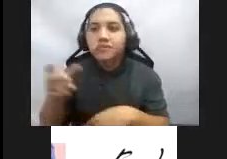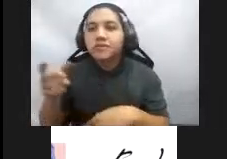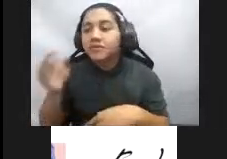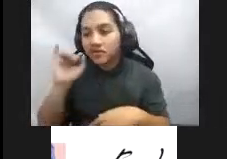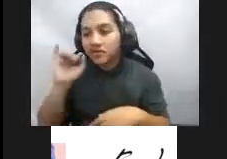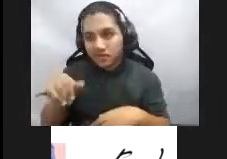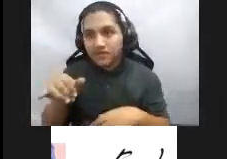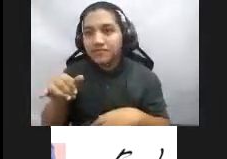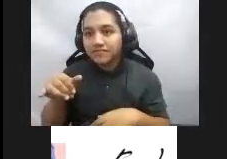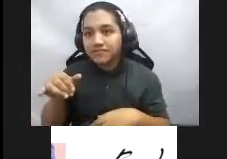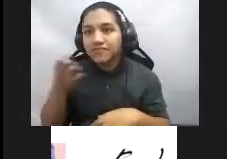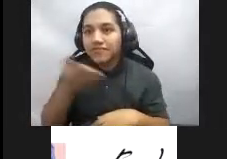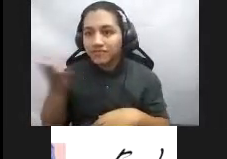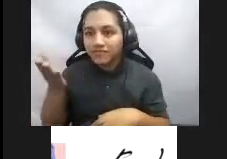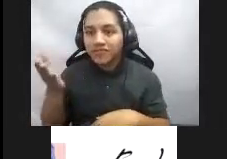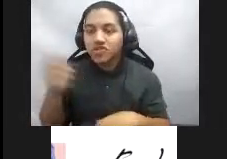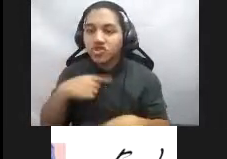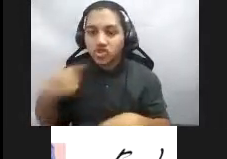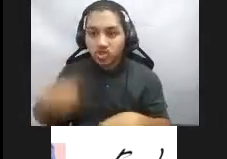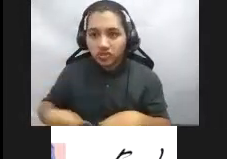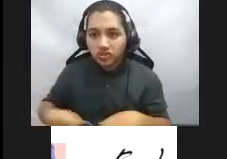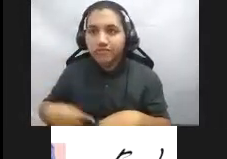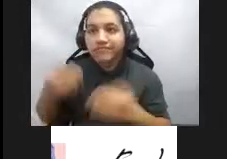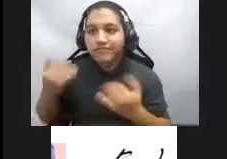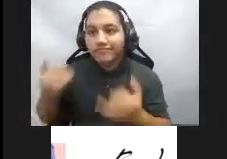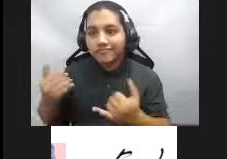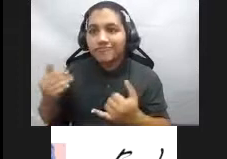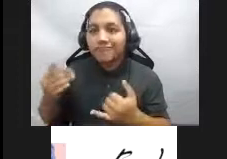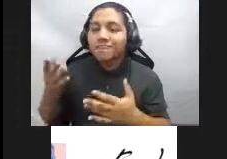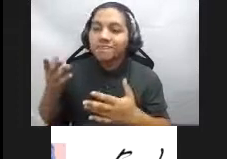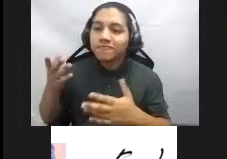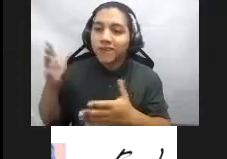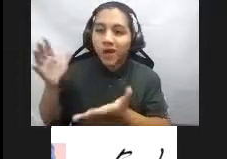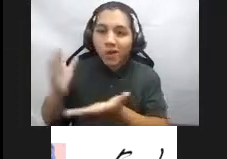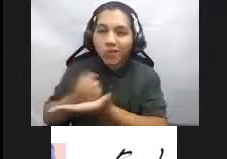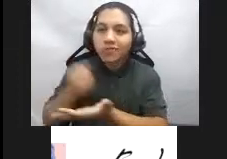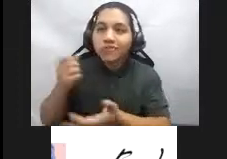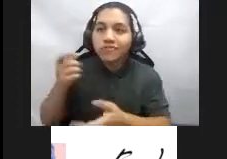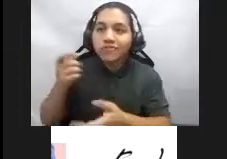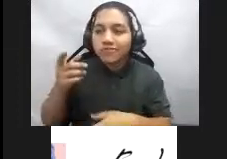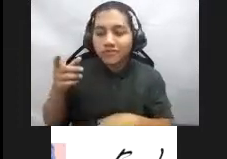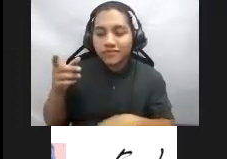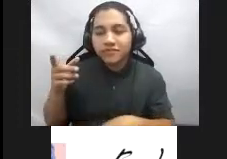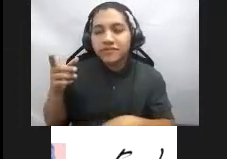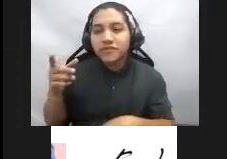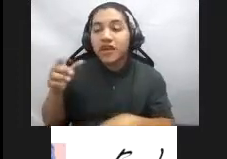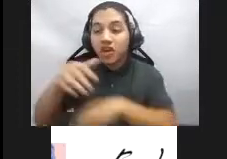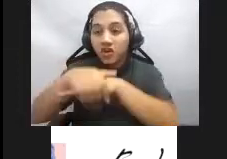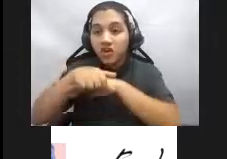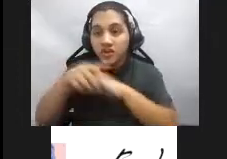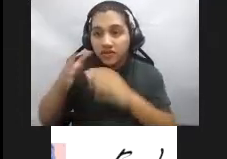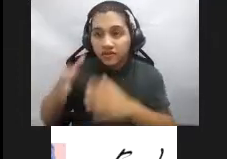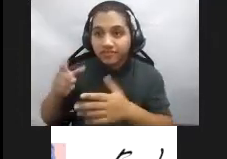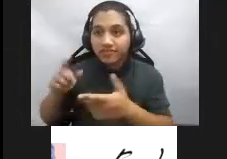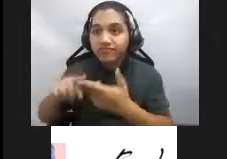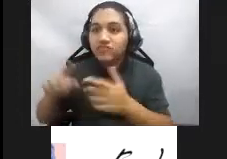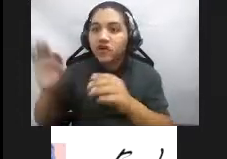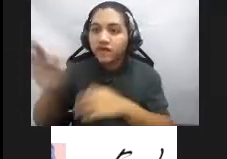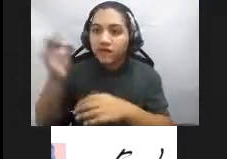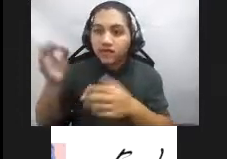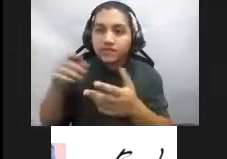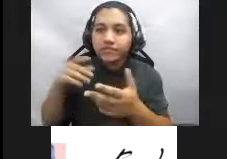trabajadores contractuales, indentured labor, como le llaman, que básicamente los ingleses, los franceses, los